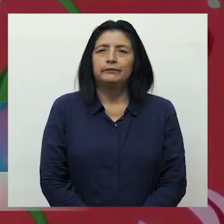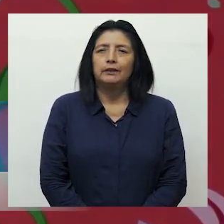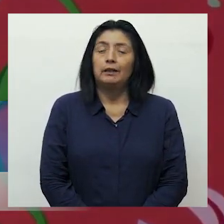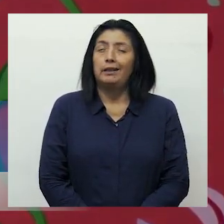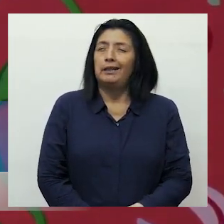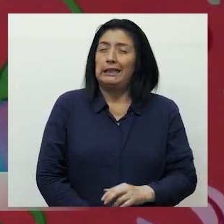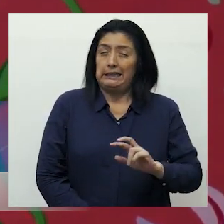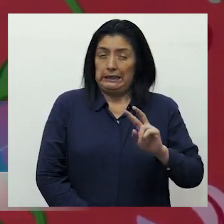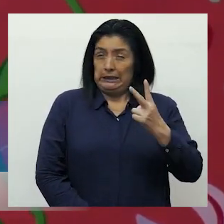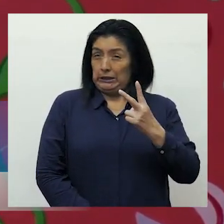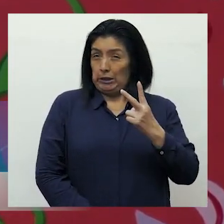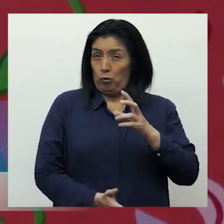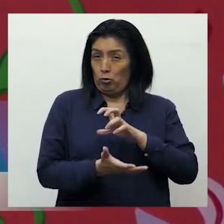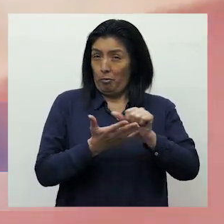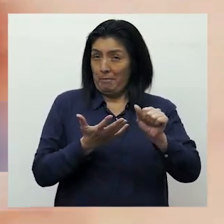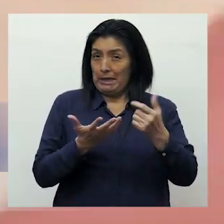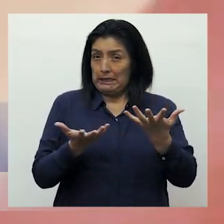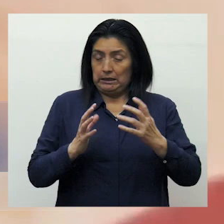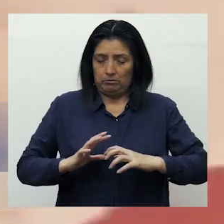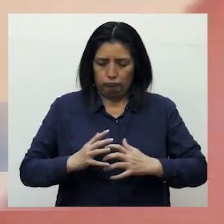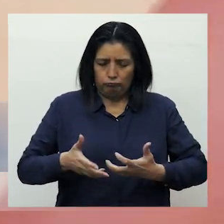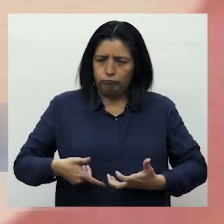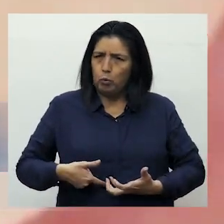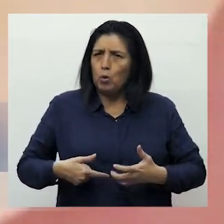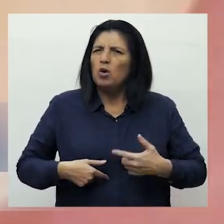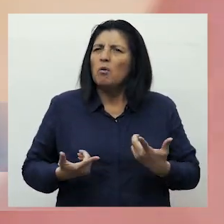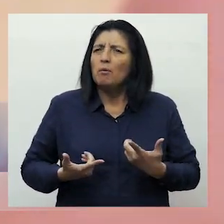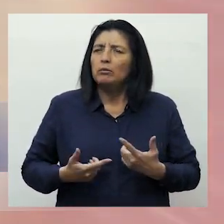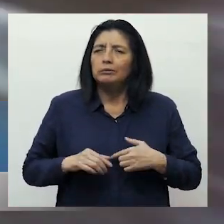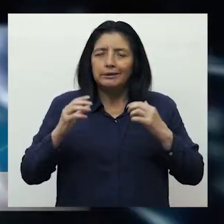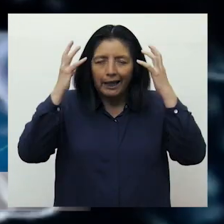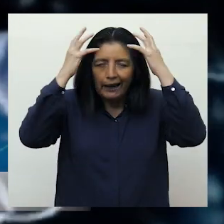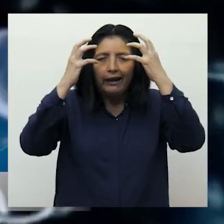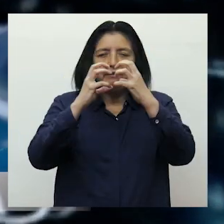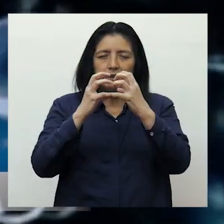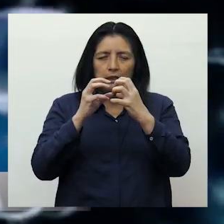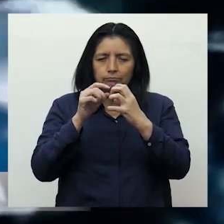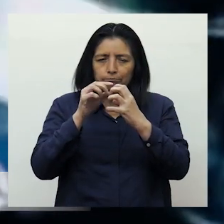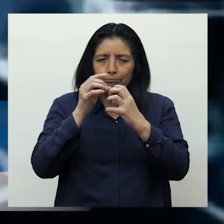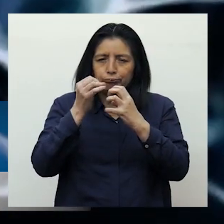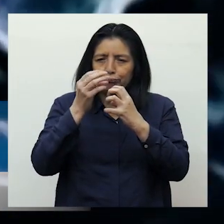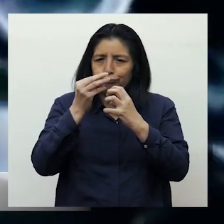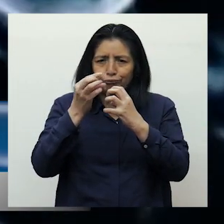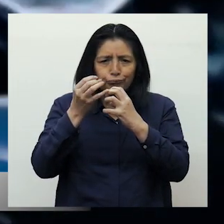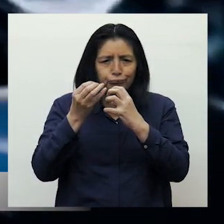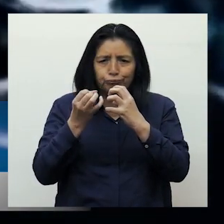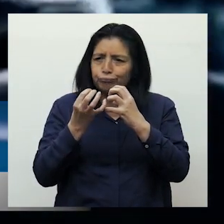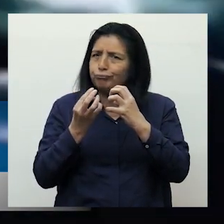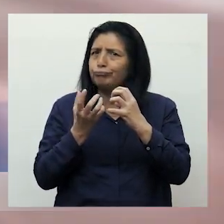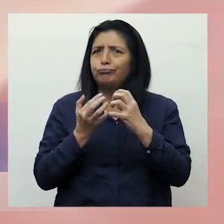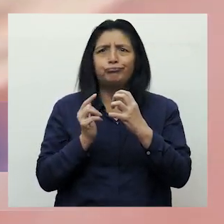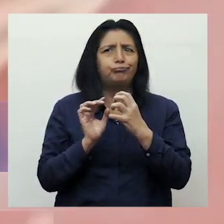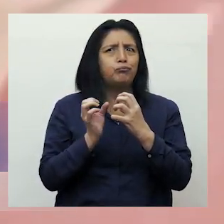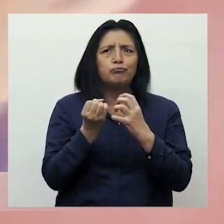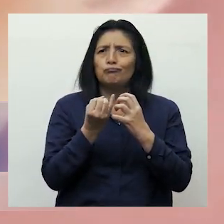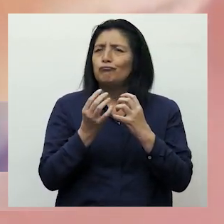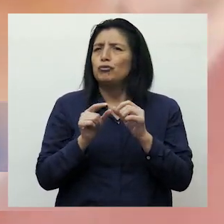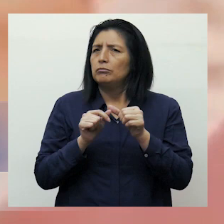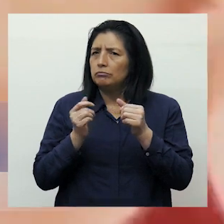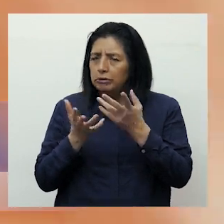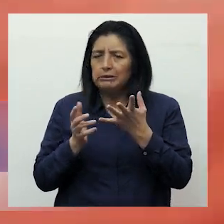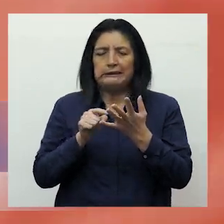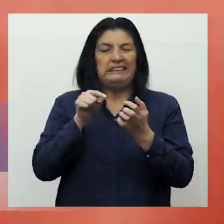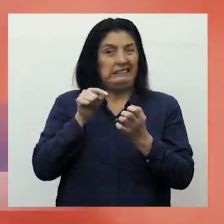En el segundo mes de gestación, en la cual las neuronas empiezan a proliferar a un número exacto. Aquí